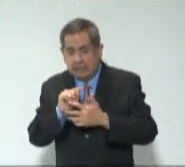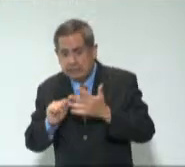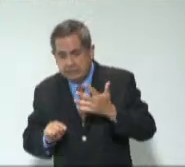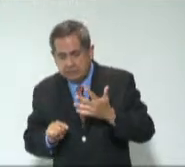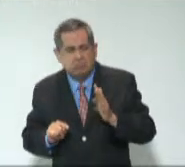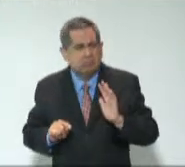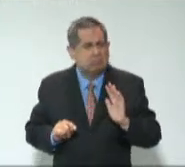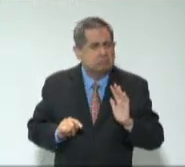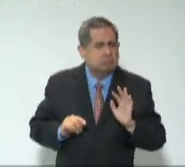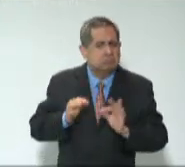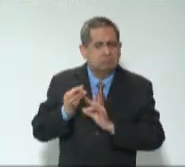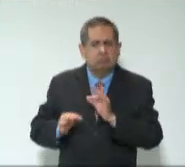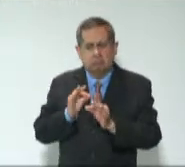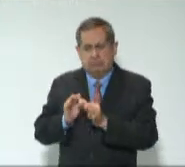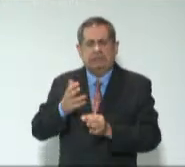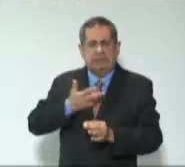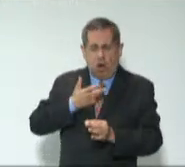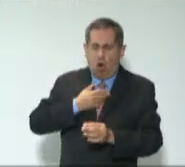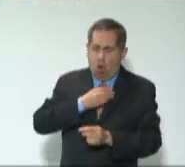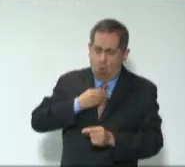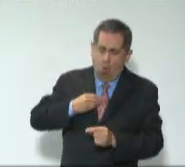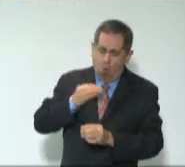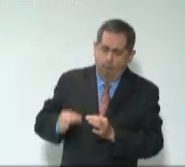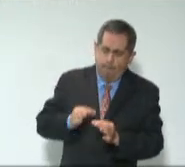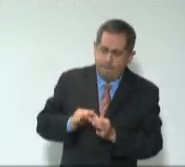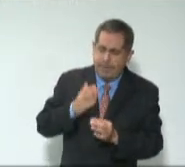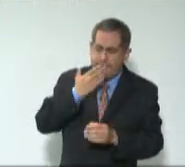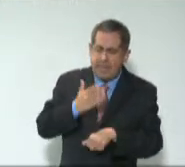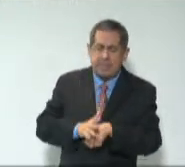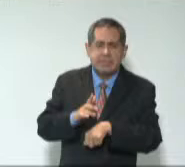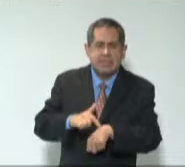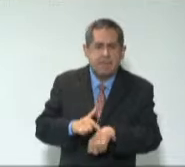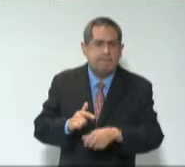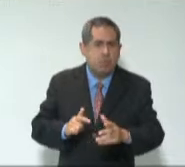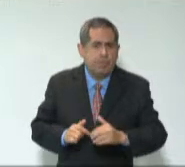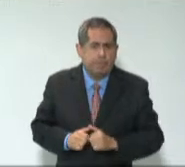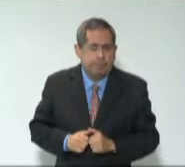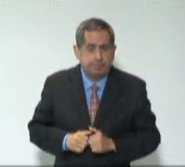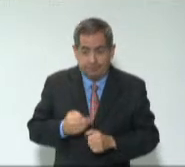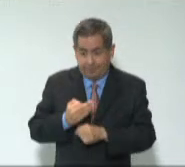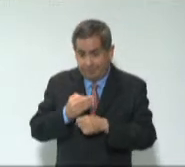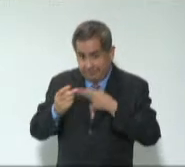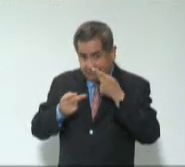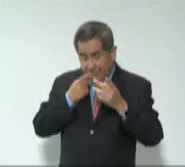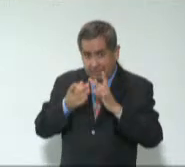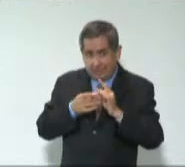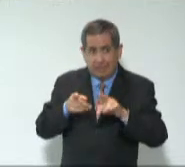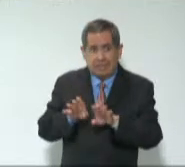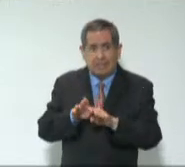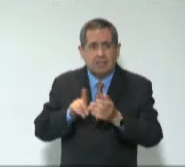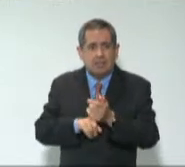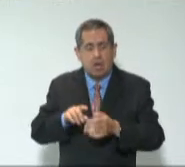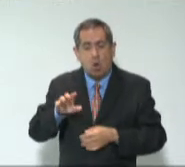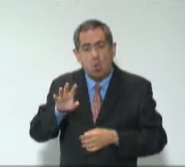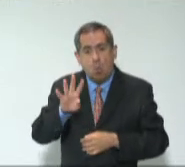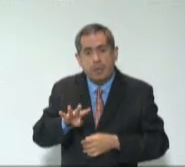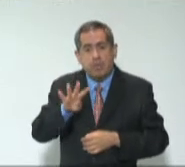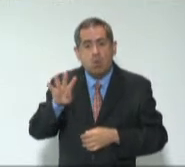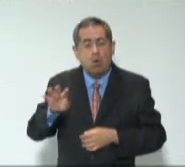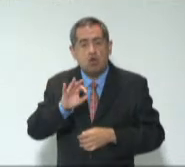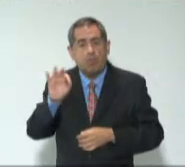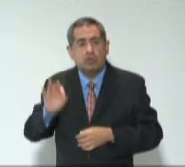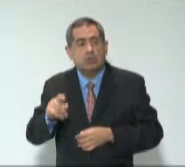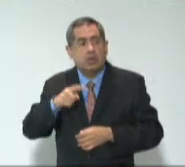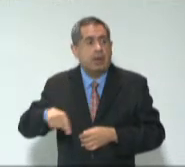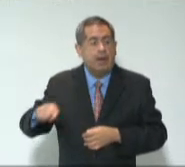afirmar afirmaron que sí cumplen con los plazos previstos en este estudio se menciona que solo el 44 por de los